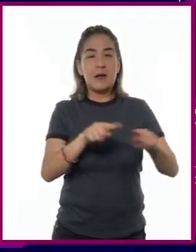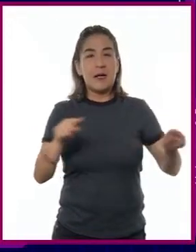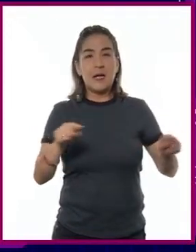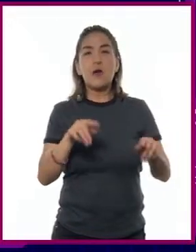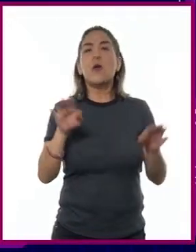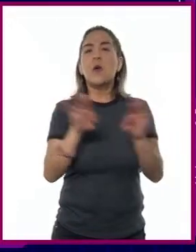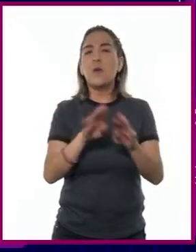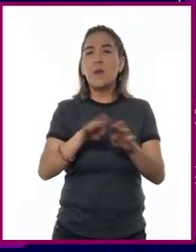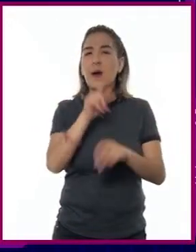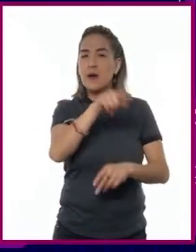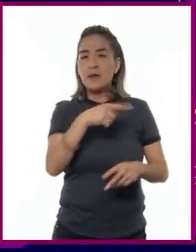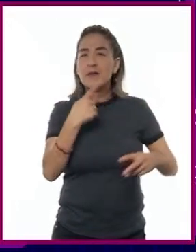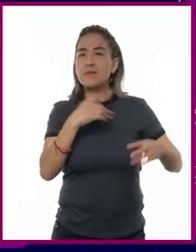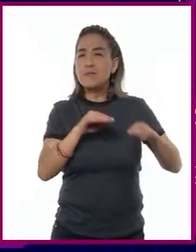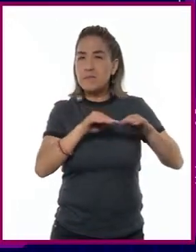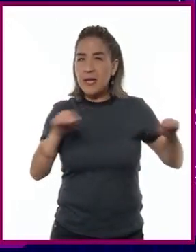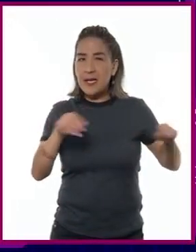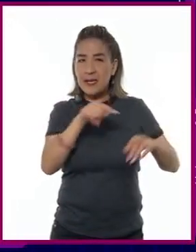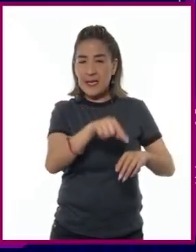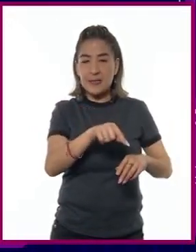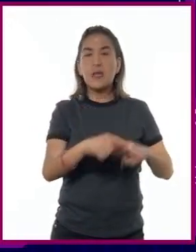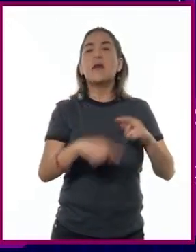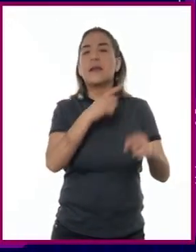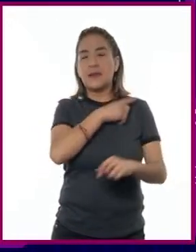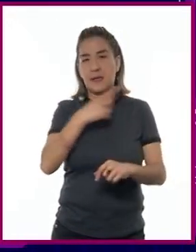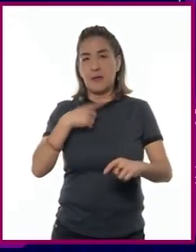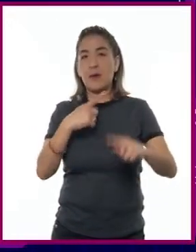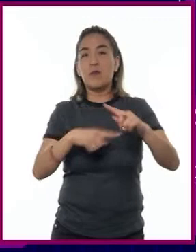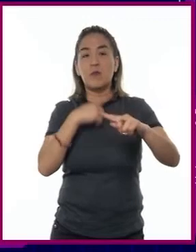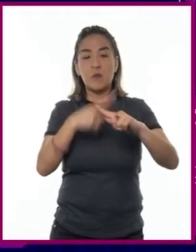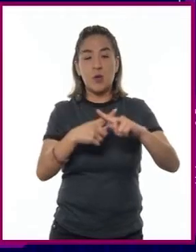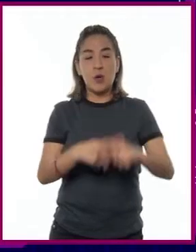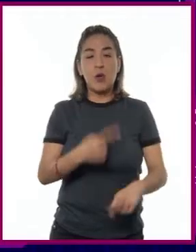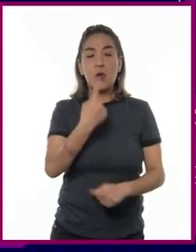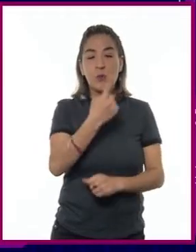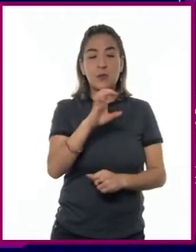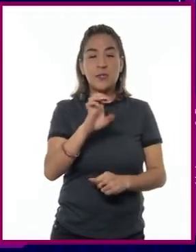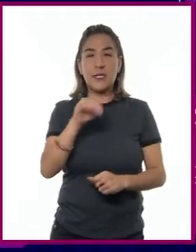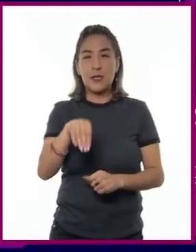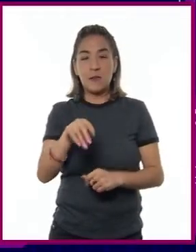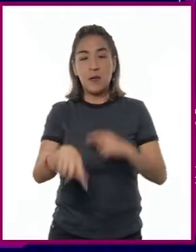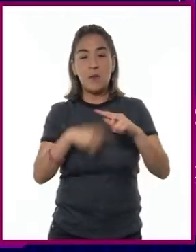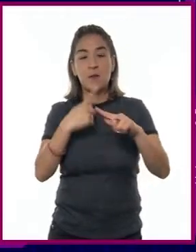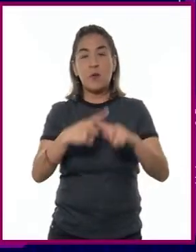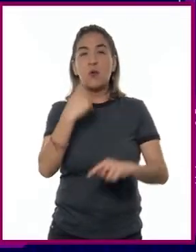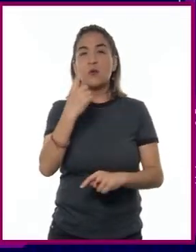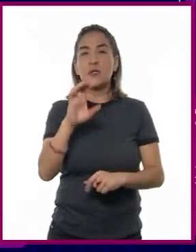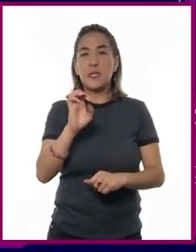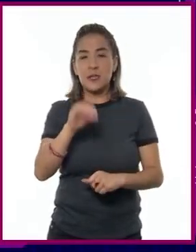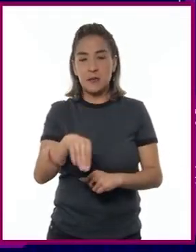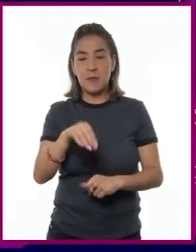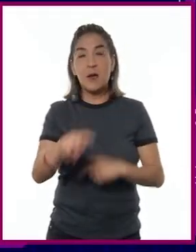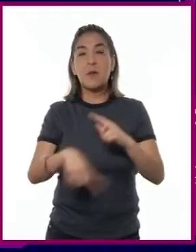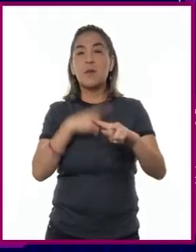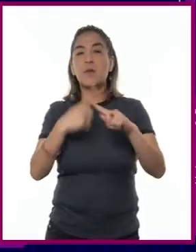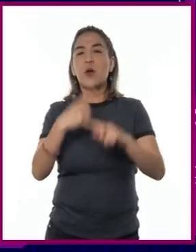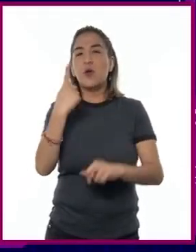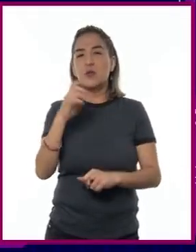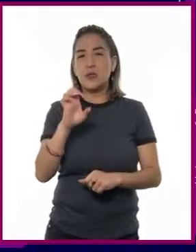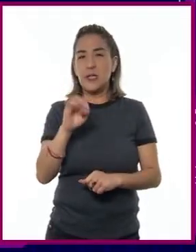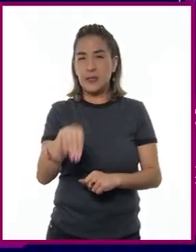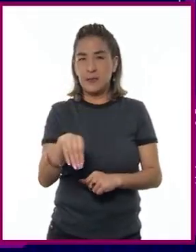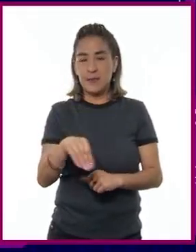de ese espacio, se multiplica 1 centímetro por 1 centímetro por 1